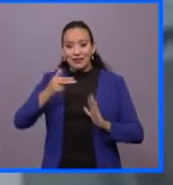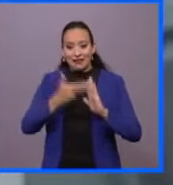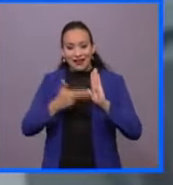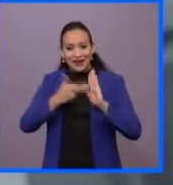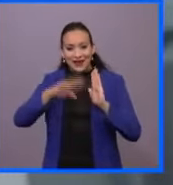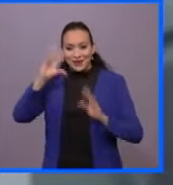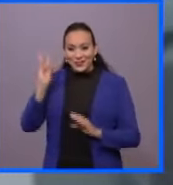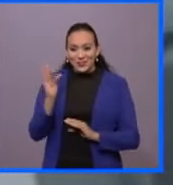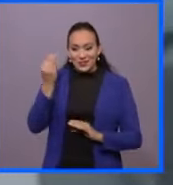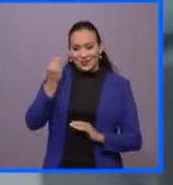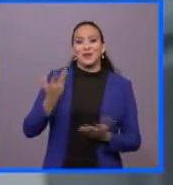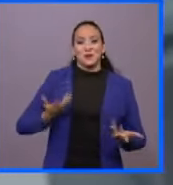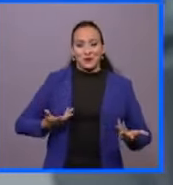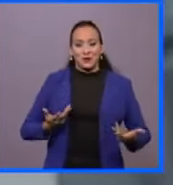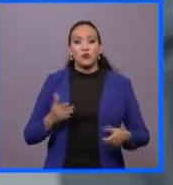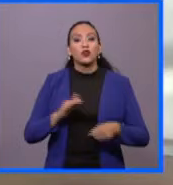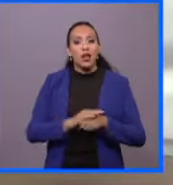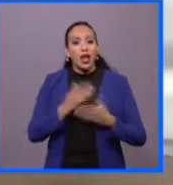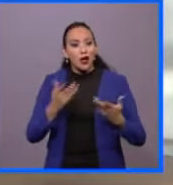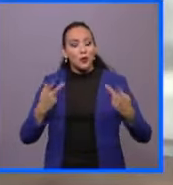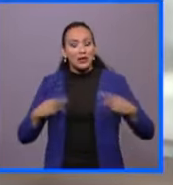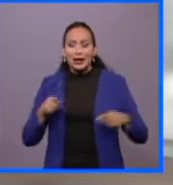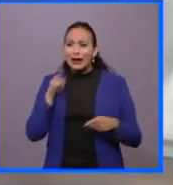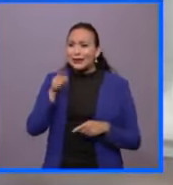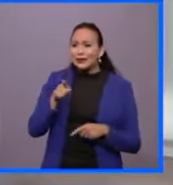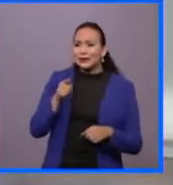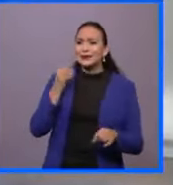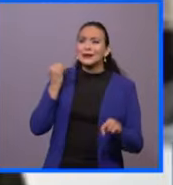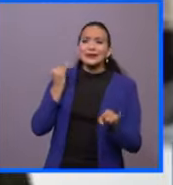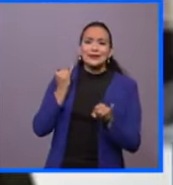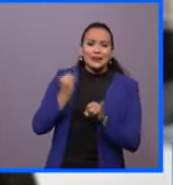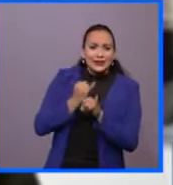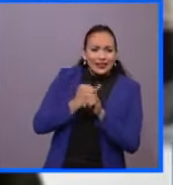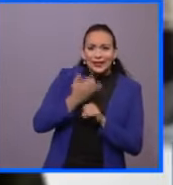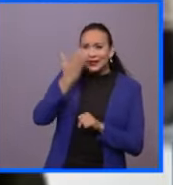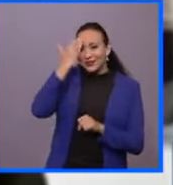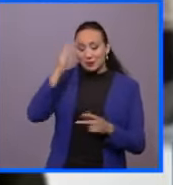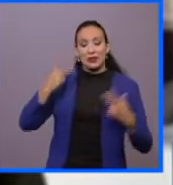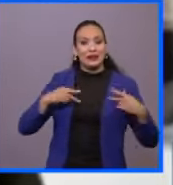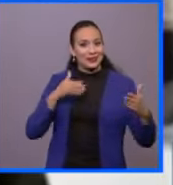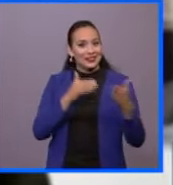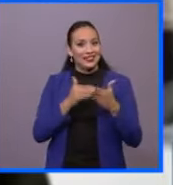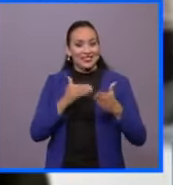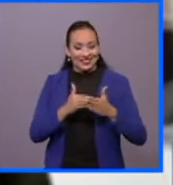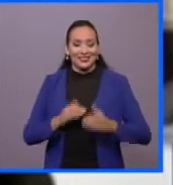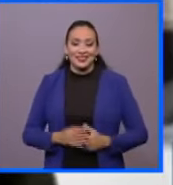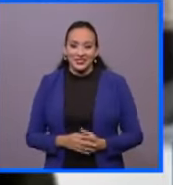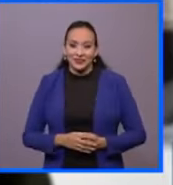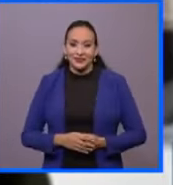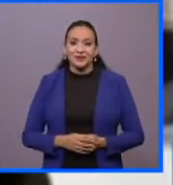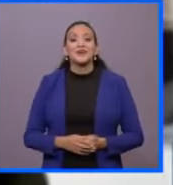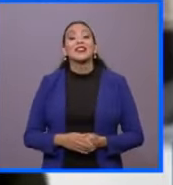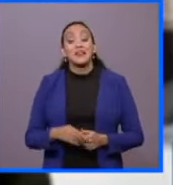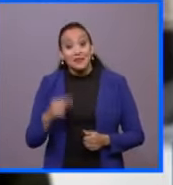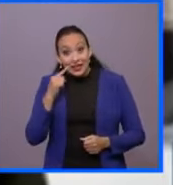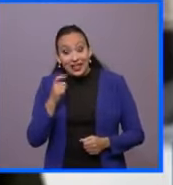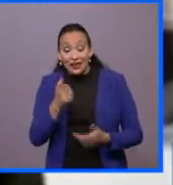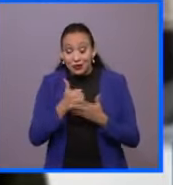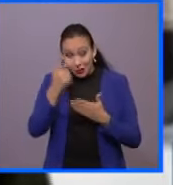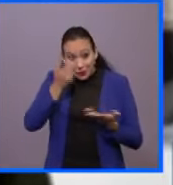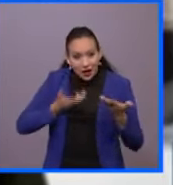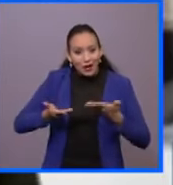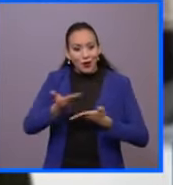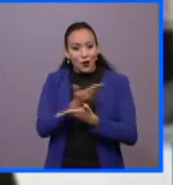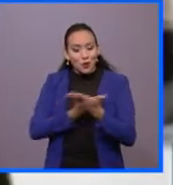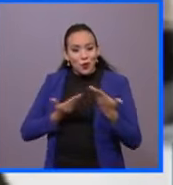la tecnología presenta limitaciones, el plano social. Es cómo nos posicionamos socialmente, ¿no? A fin de cuentas